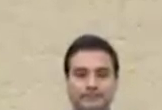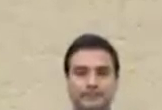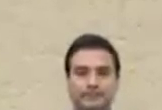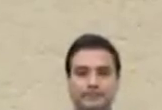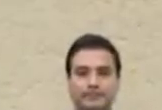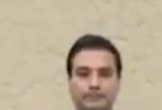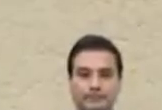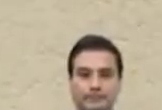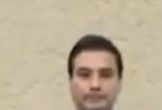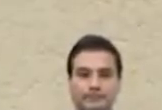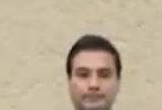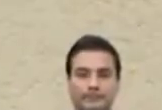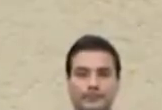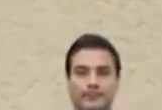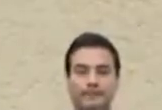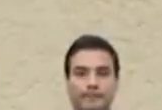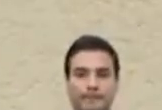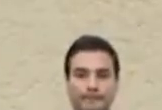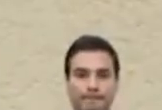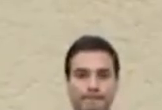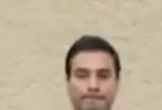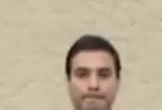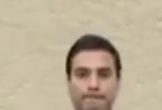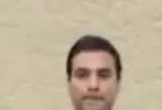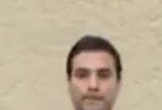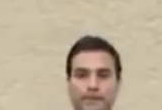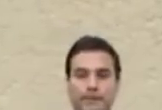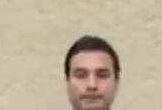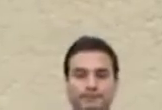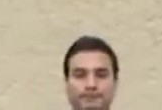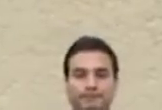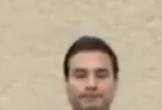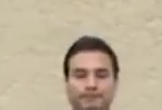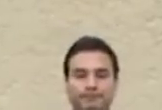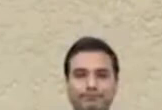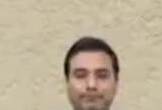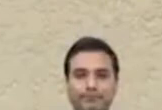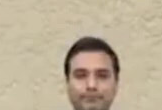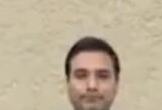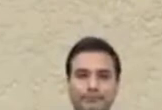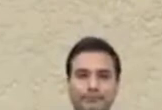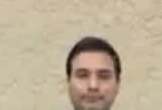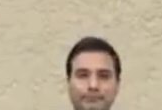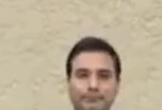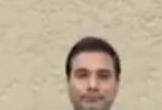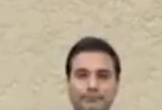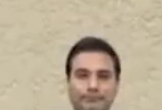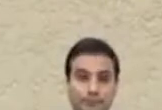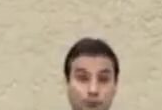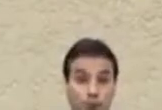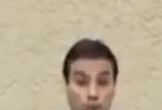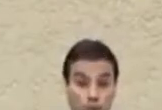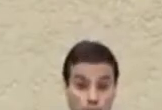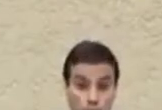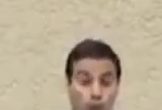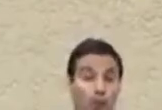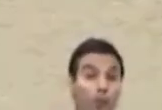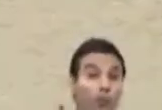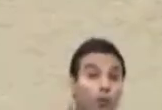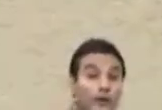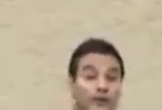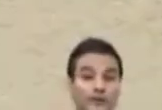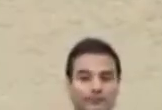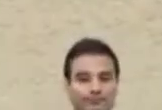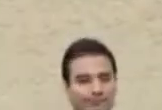no se está determinando medidas que realmente determinen y le muestren a cualquier otro partido que no pueden